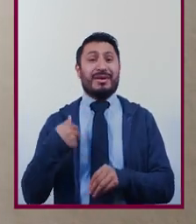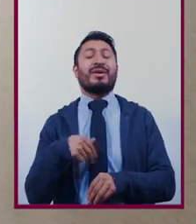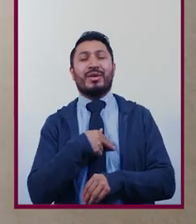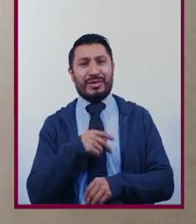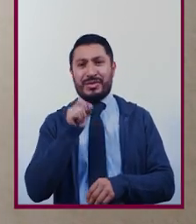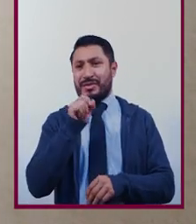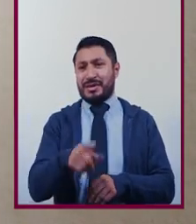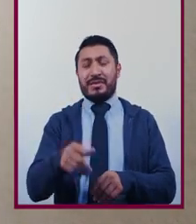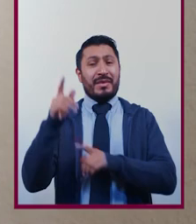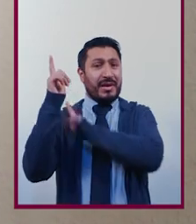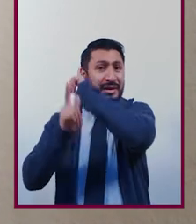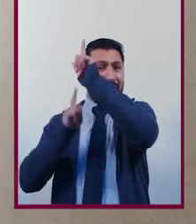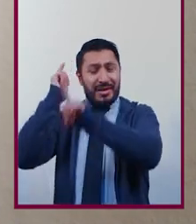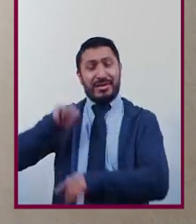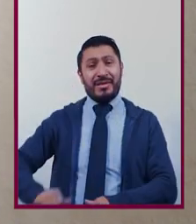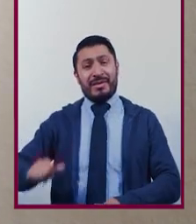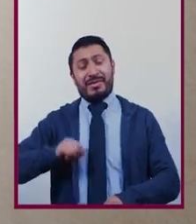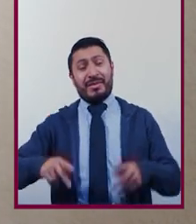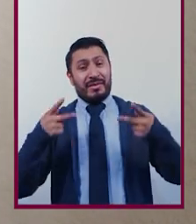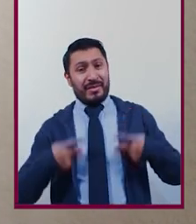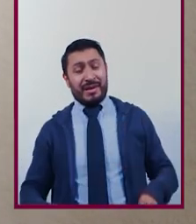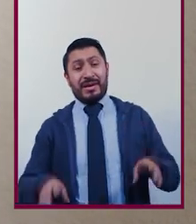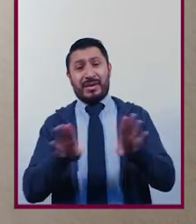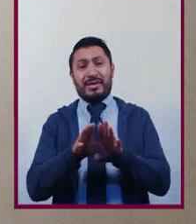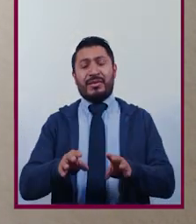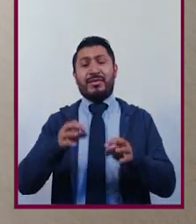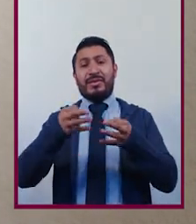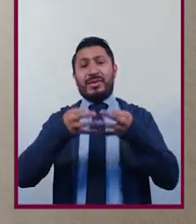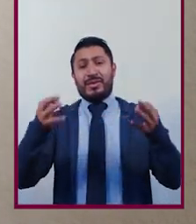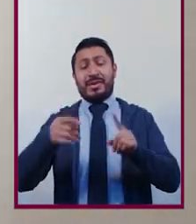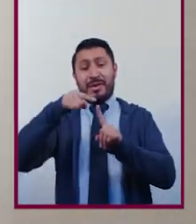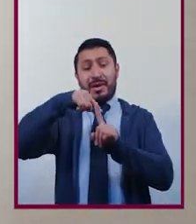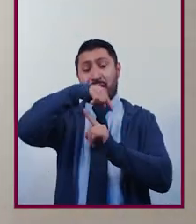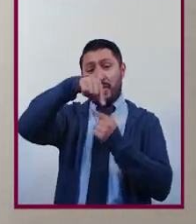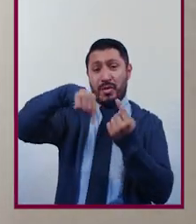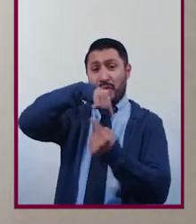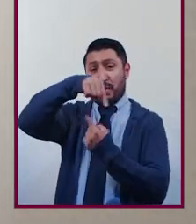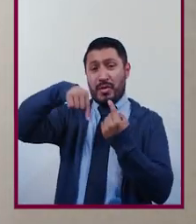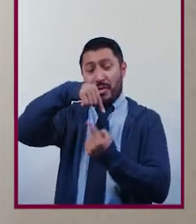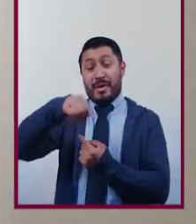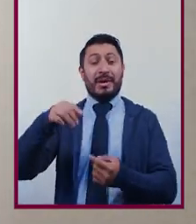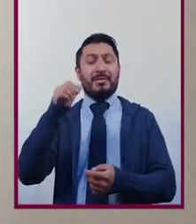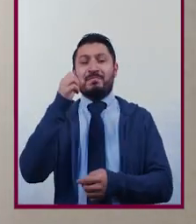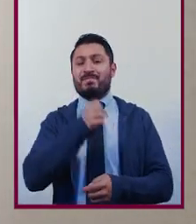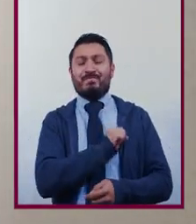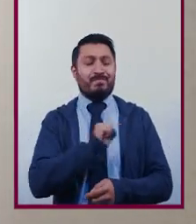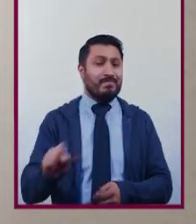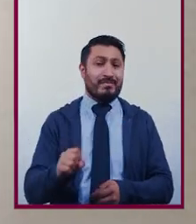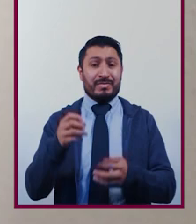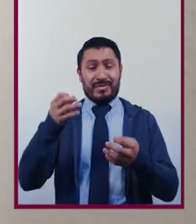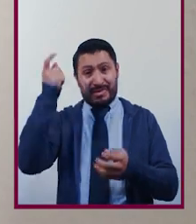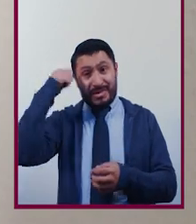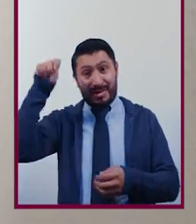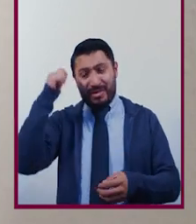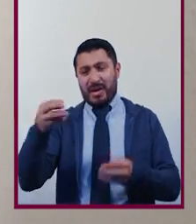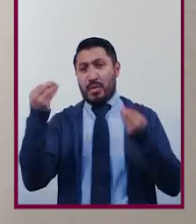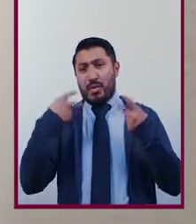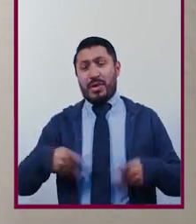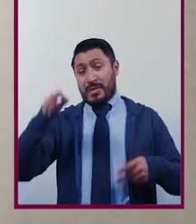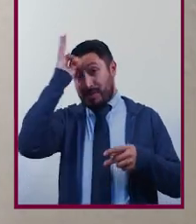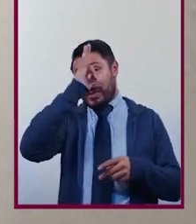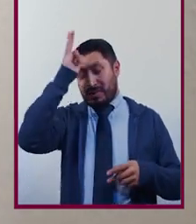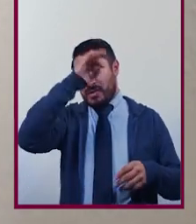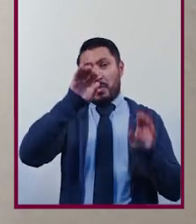También fueron los griegos quienes concluyeron que la Tierra gira sobre su propio eje. Lástima que sus teorías fueron rechazadas por muchos de los filósofos